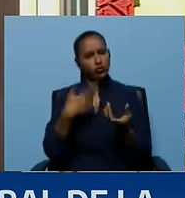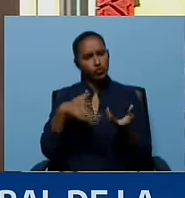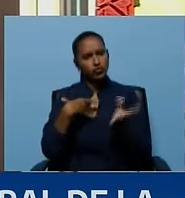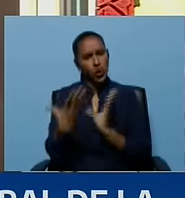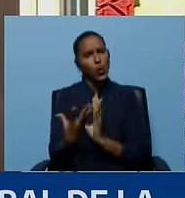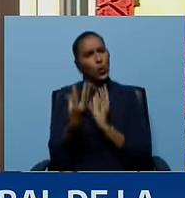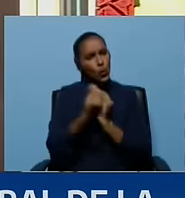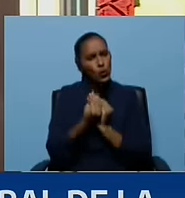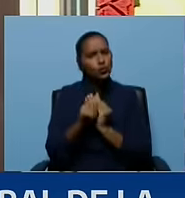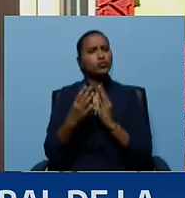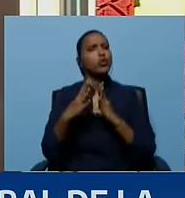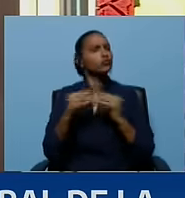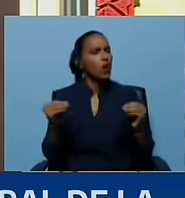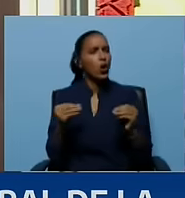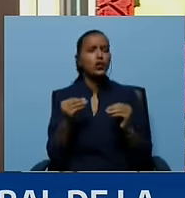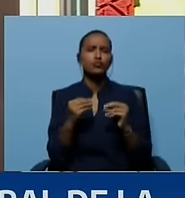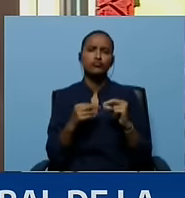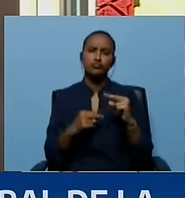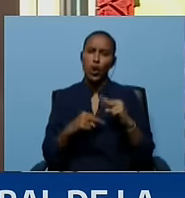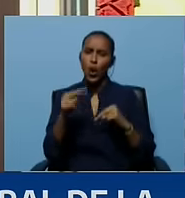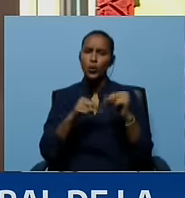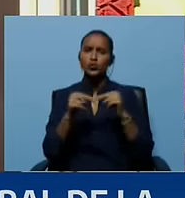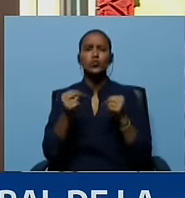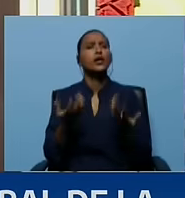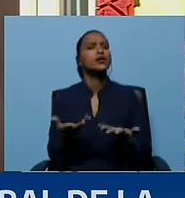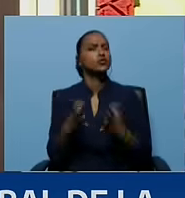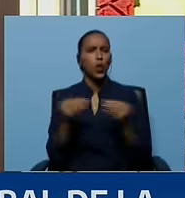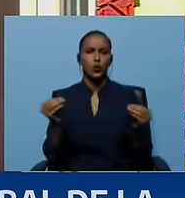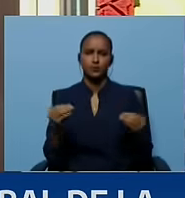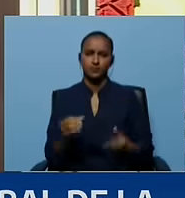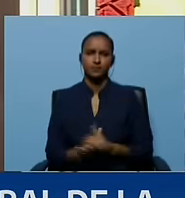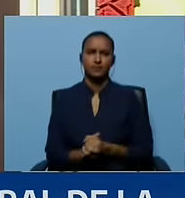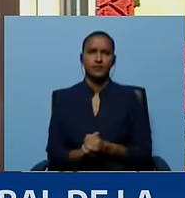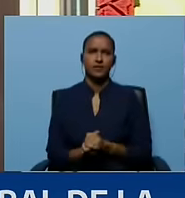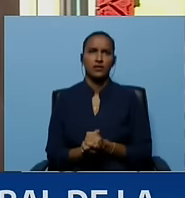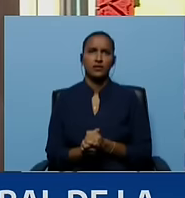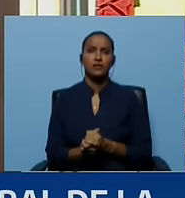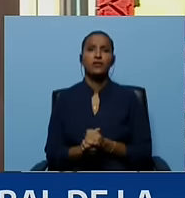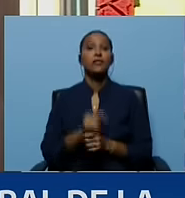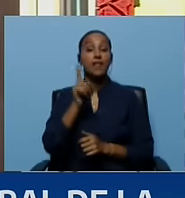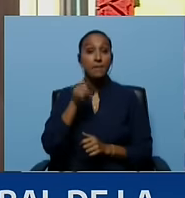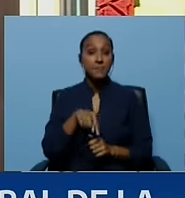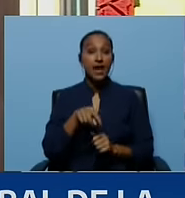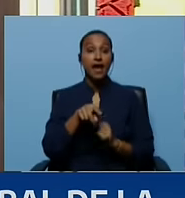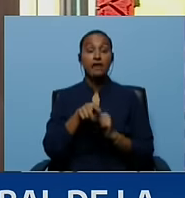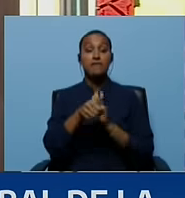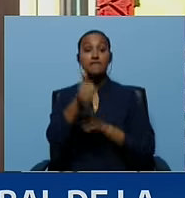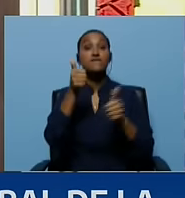vamos a construir. Igualmente, a nivel de la vicepresidencia social,